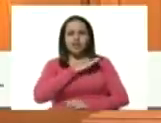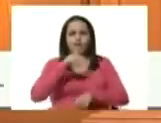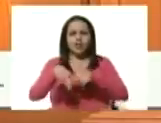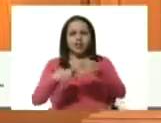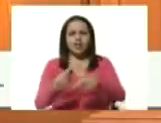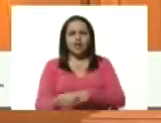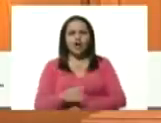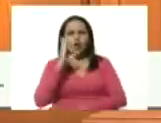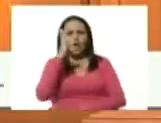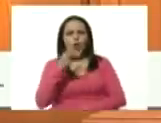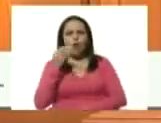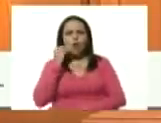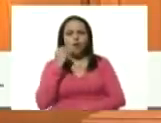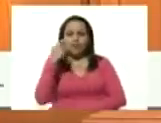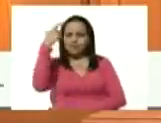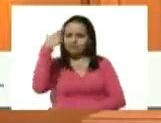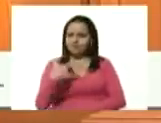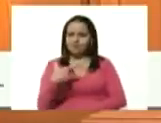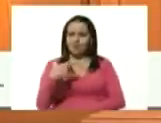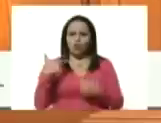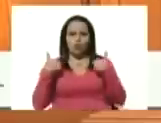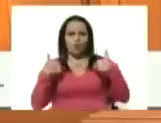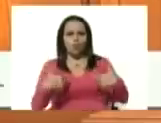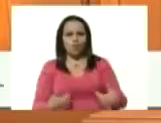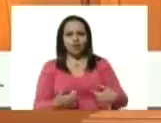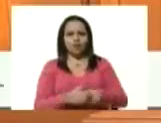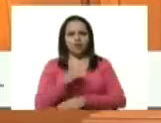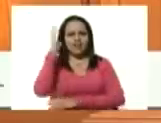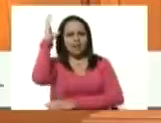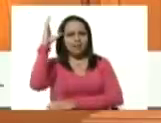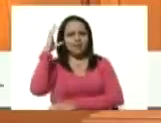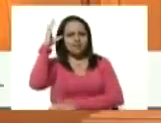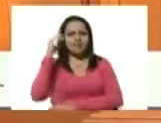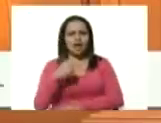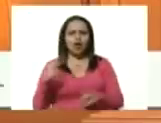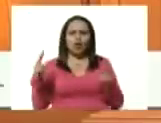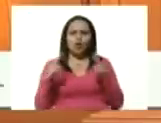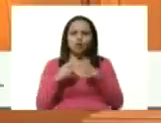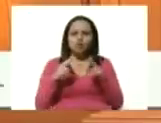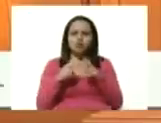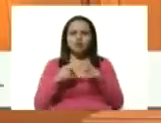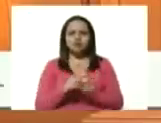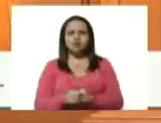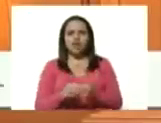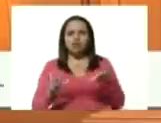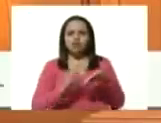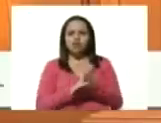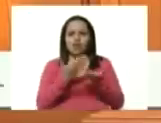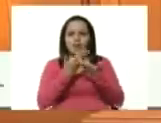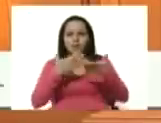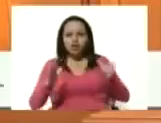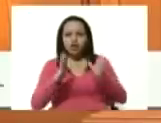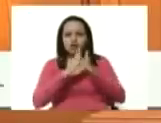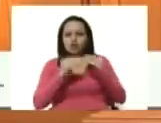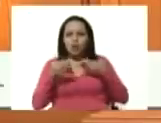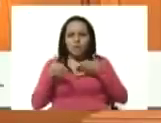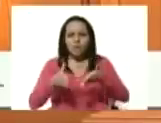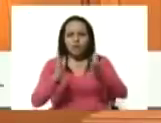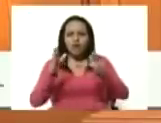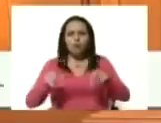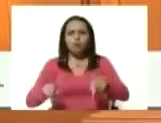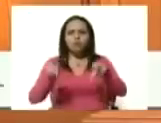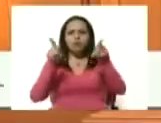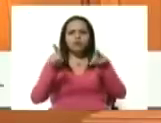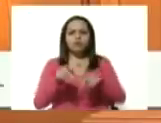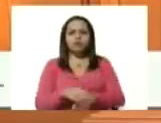de muchachos y muchachas de esta calidad humana, de esta capacidad, conocimiento, a los cuales estamos abriendo todas las puertas y todas las